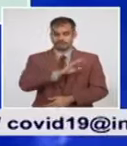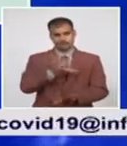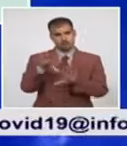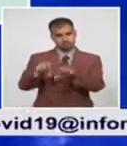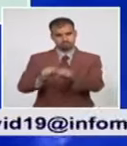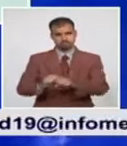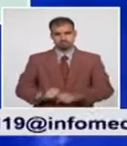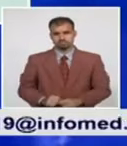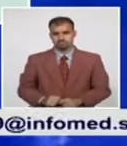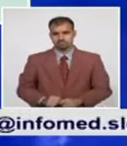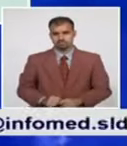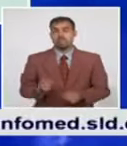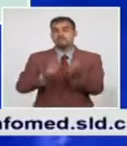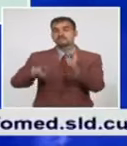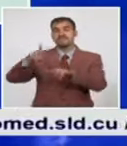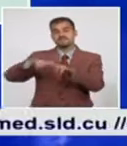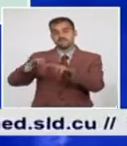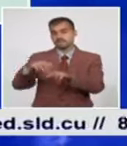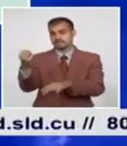Habana 3,